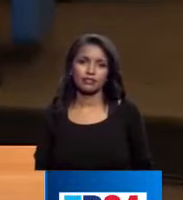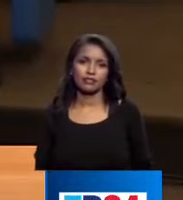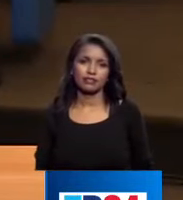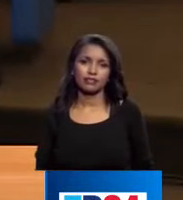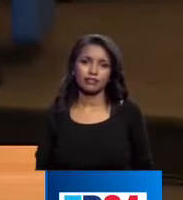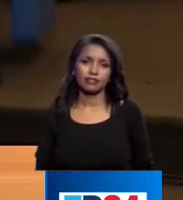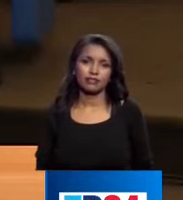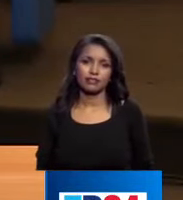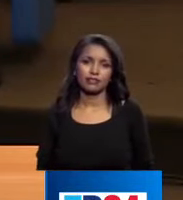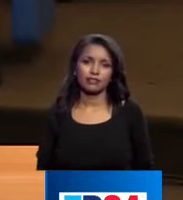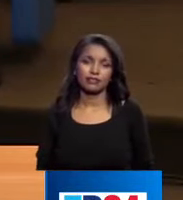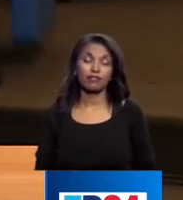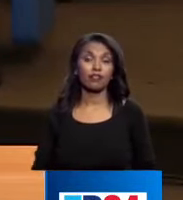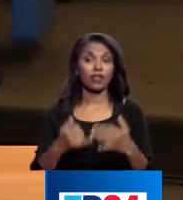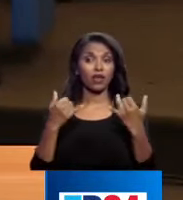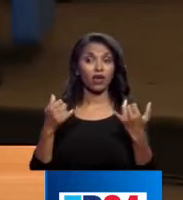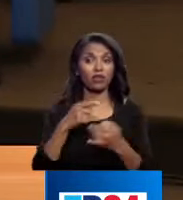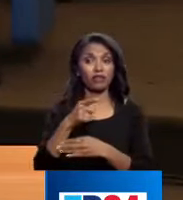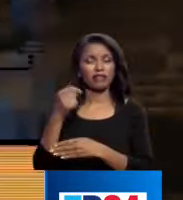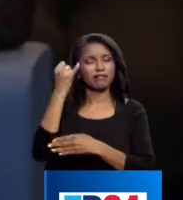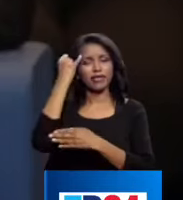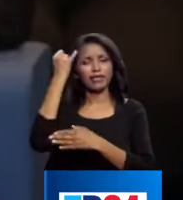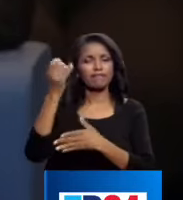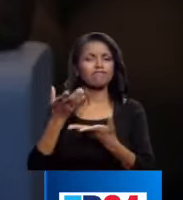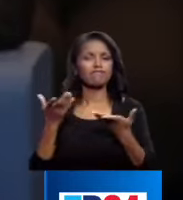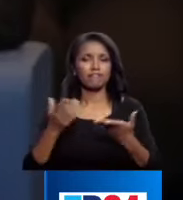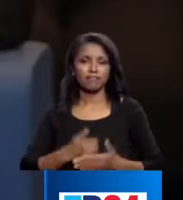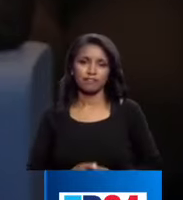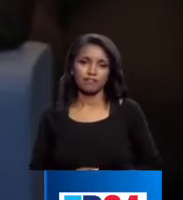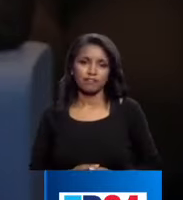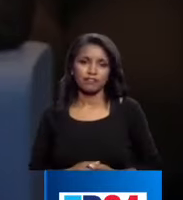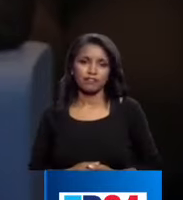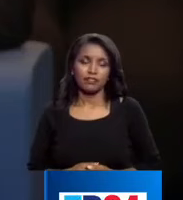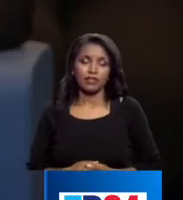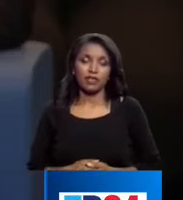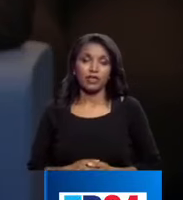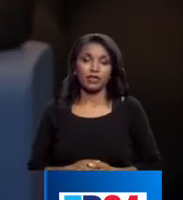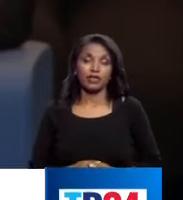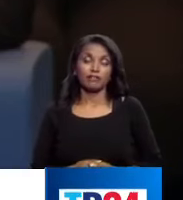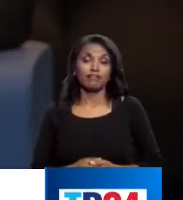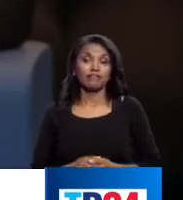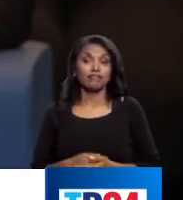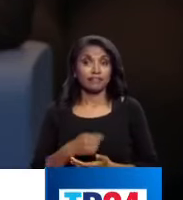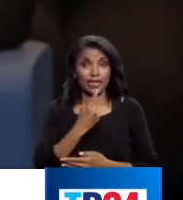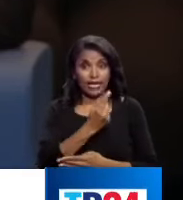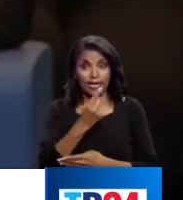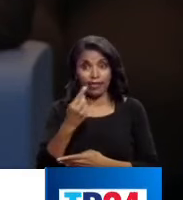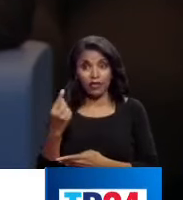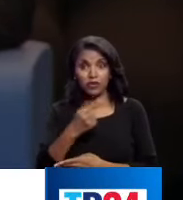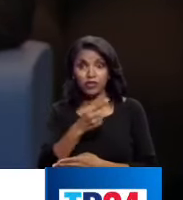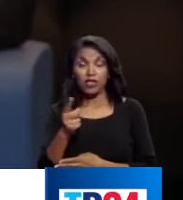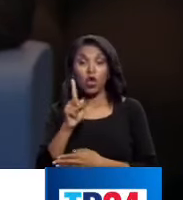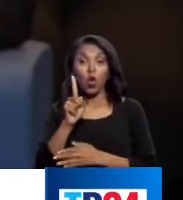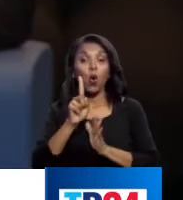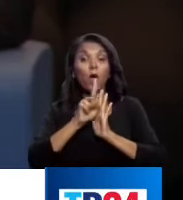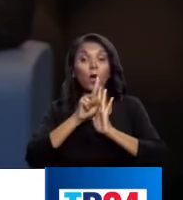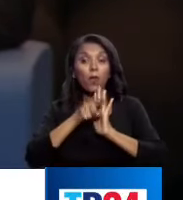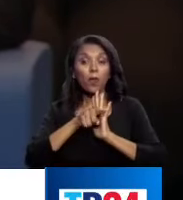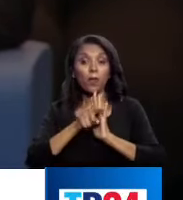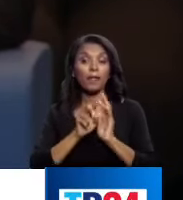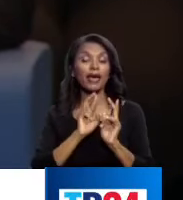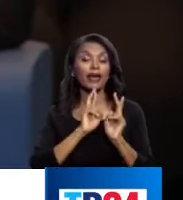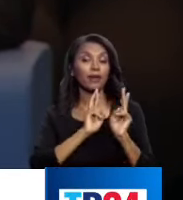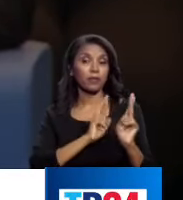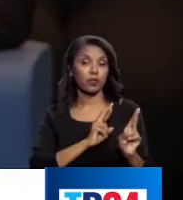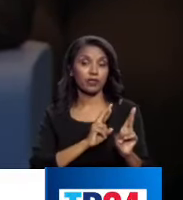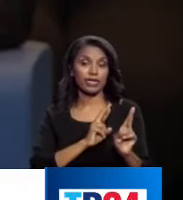Candidatos, es tiempo de proponer y defender sus ideas. Repasemos las indicaciones de la dinámica. Cada candidato tendrá un minuto para